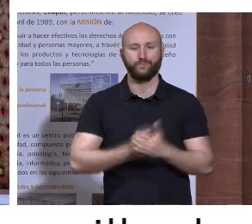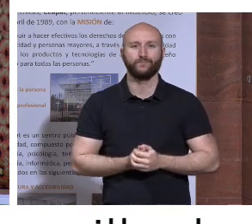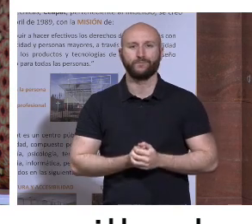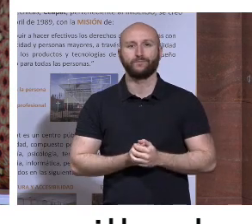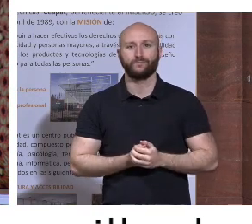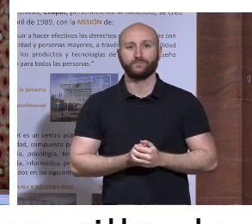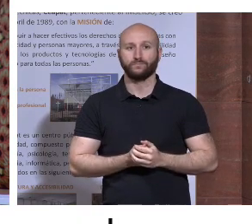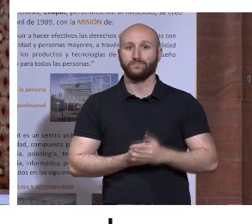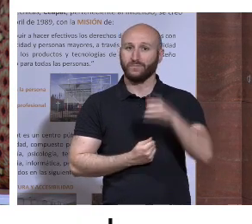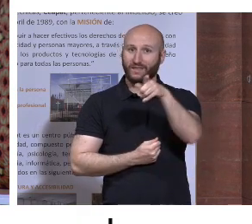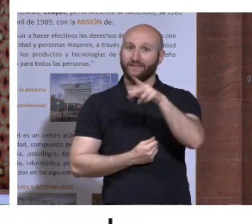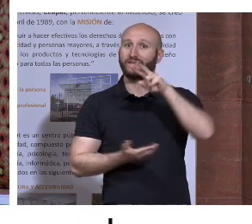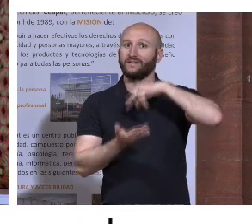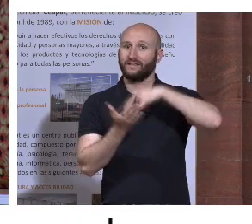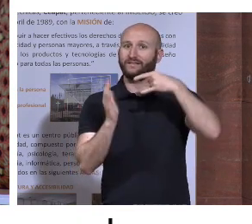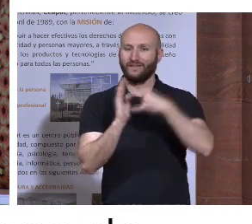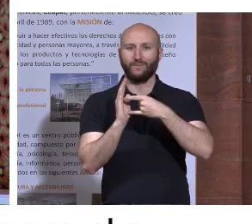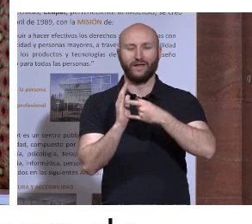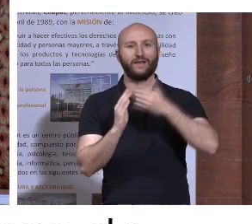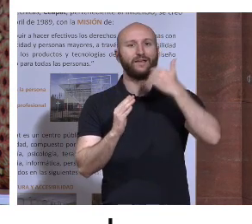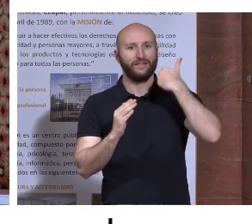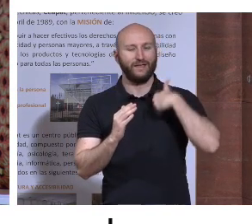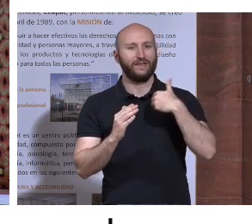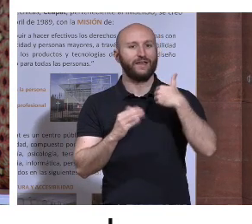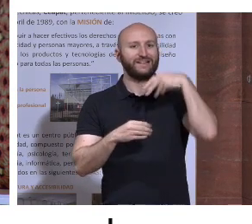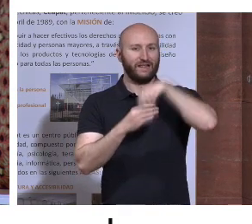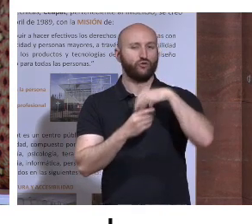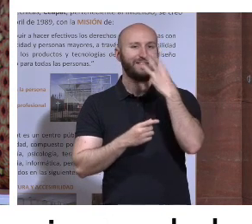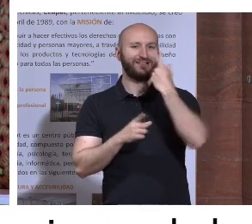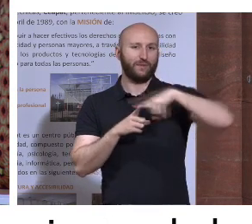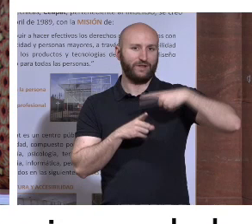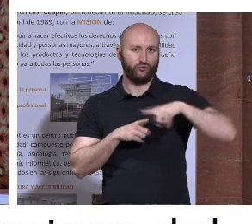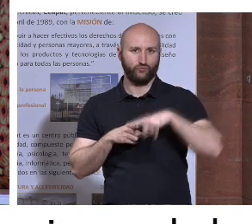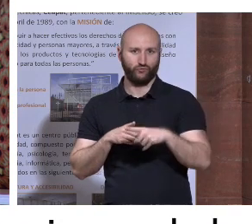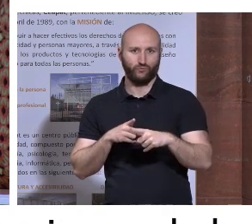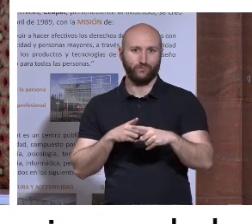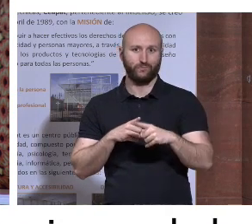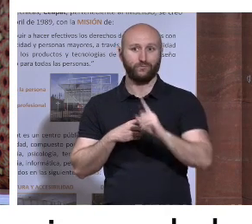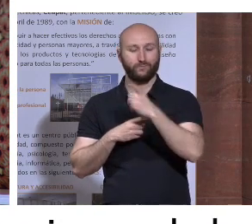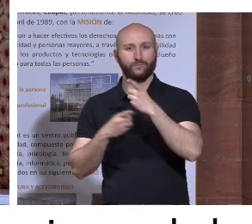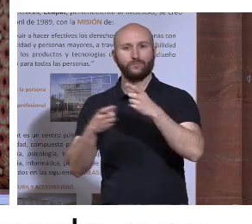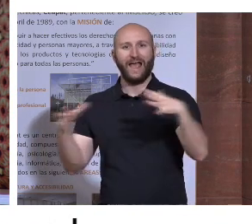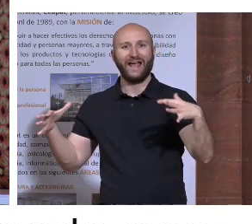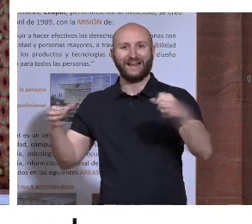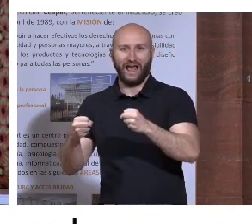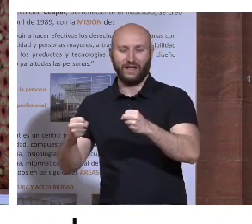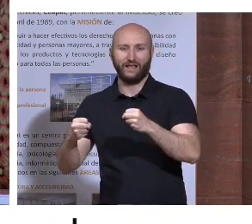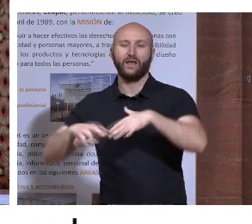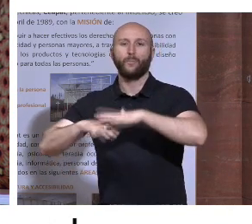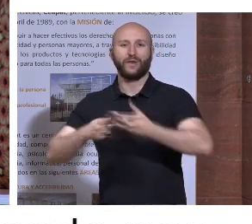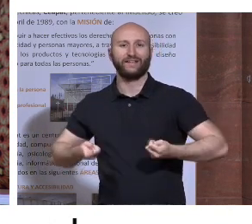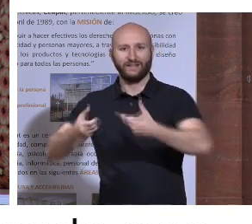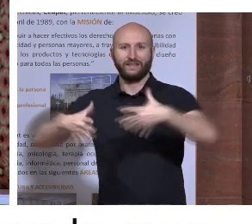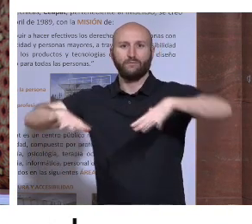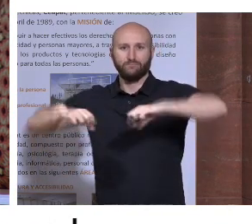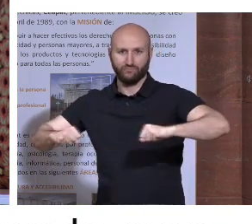Este sistema está formado por tres elementos: unos anclajes para sujetar la silla al piso del